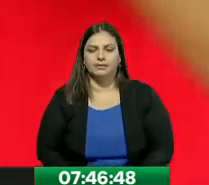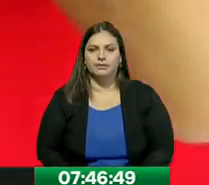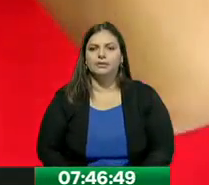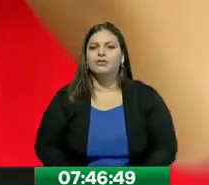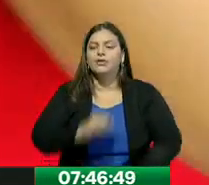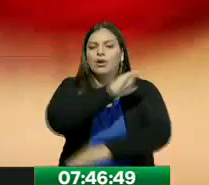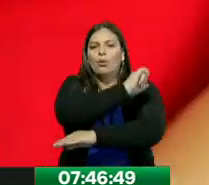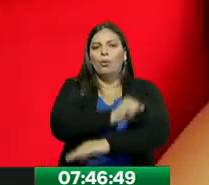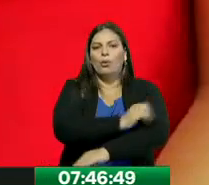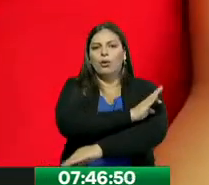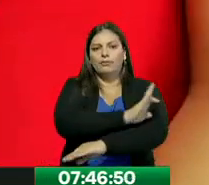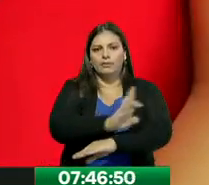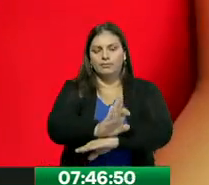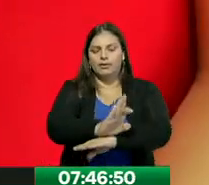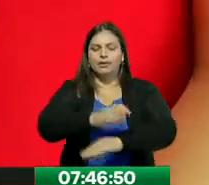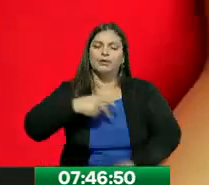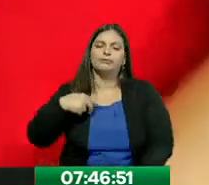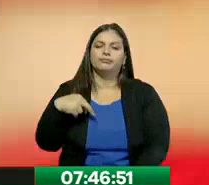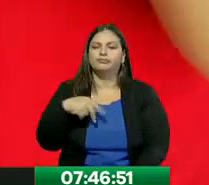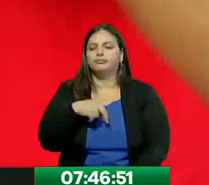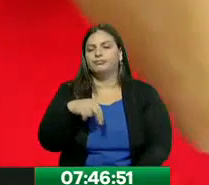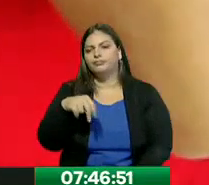Me pusieron un cuchillo